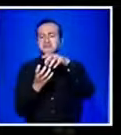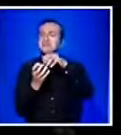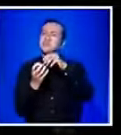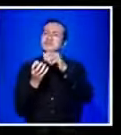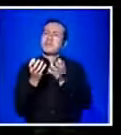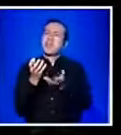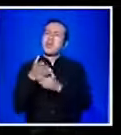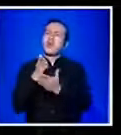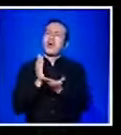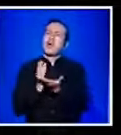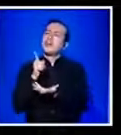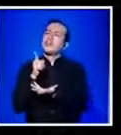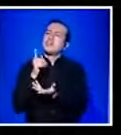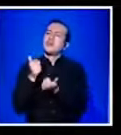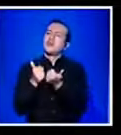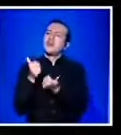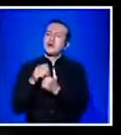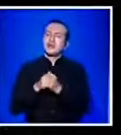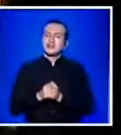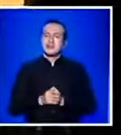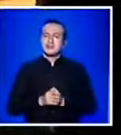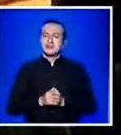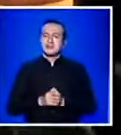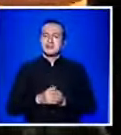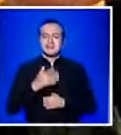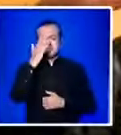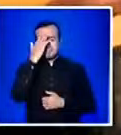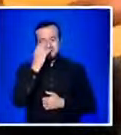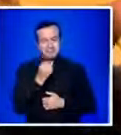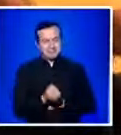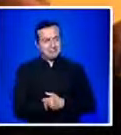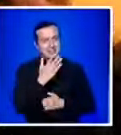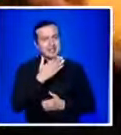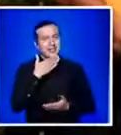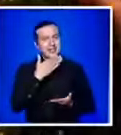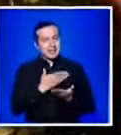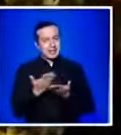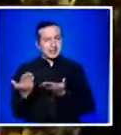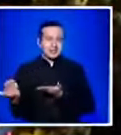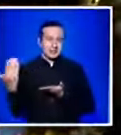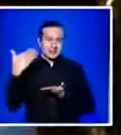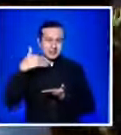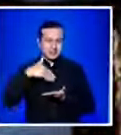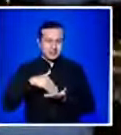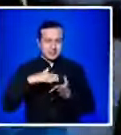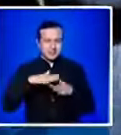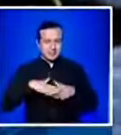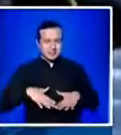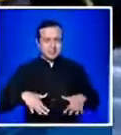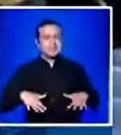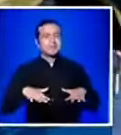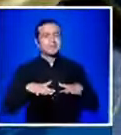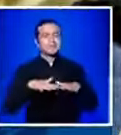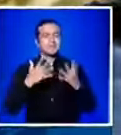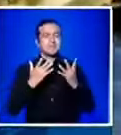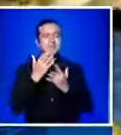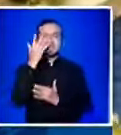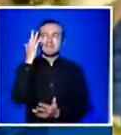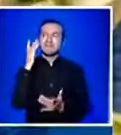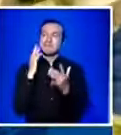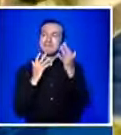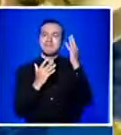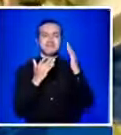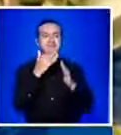vecino? Muy buenos días. Buenos días con todos. Gracias, gatito, por venir a la plantación de aguacate